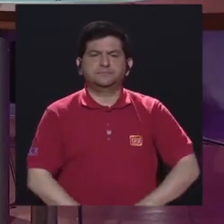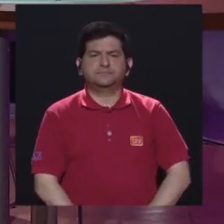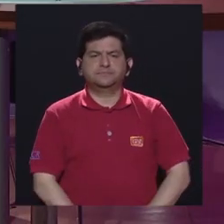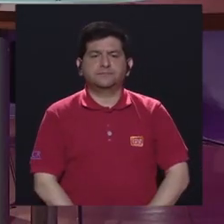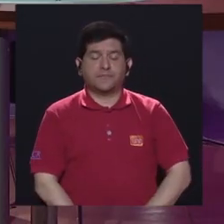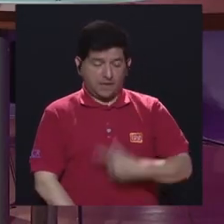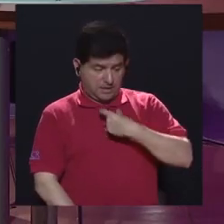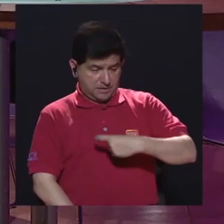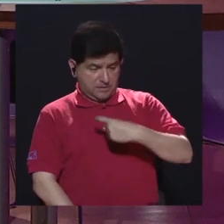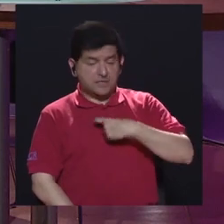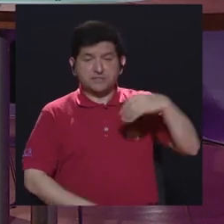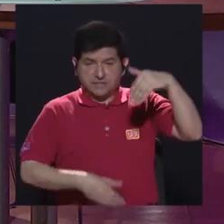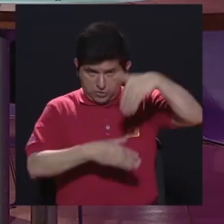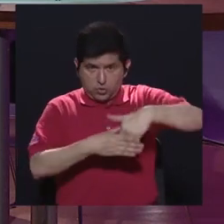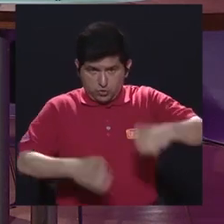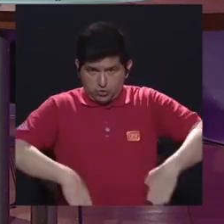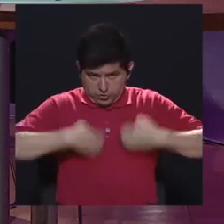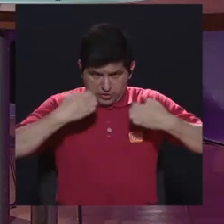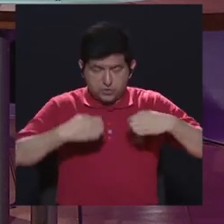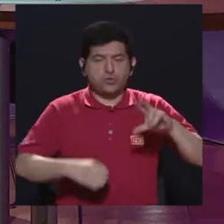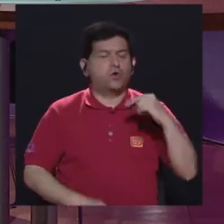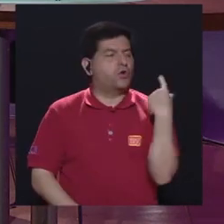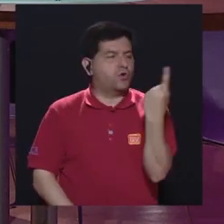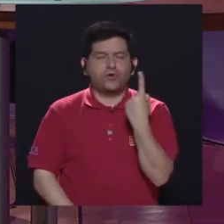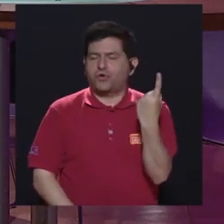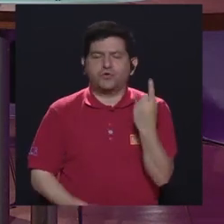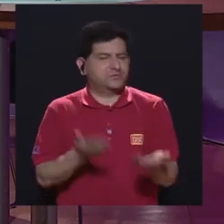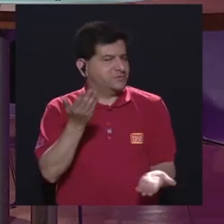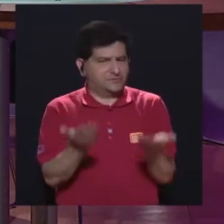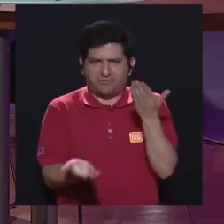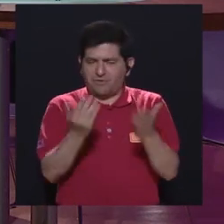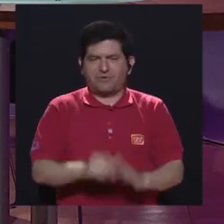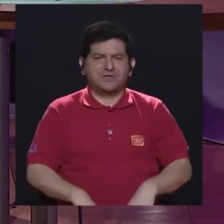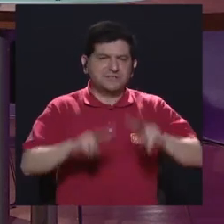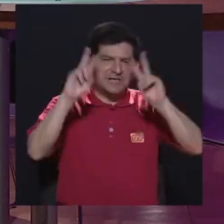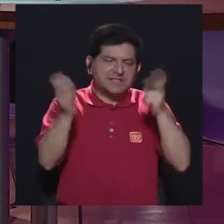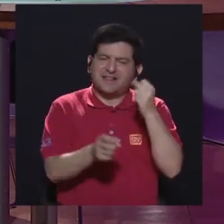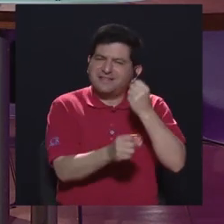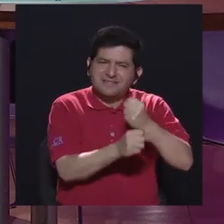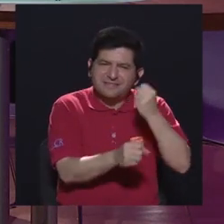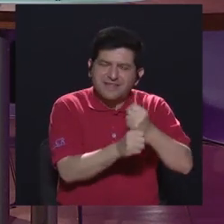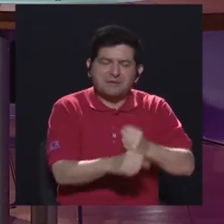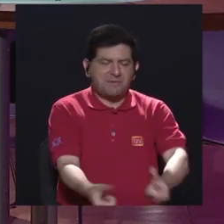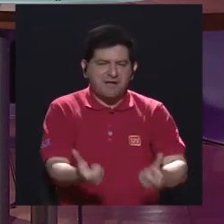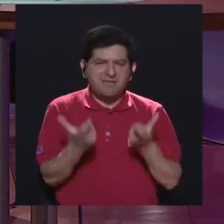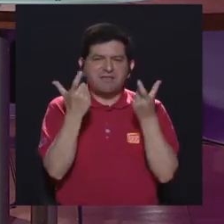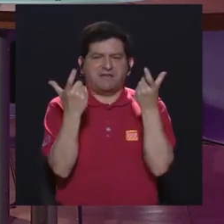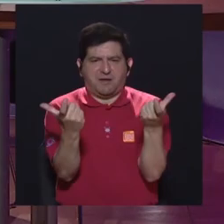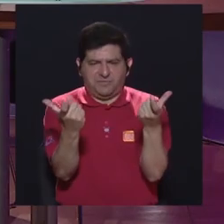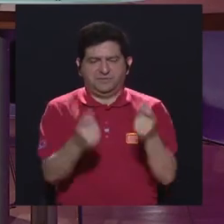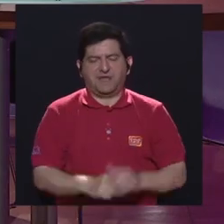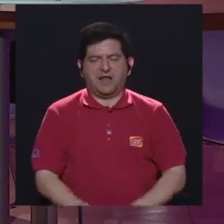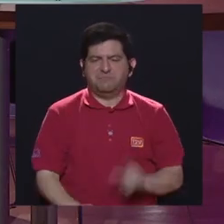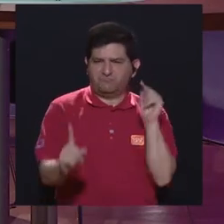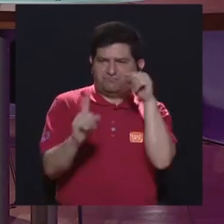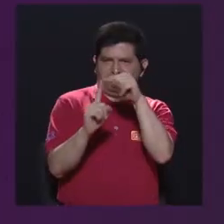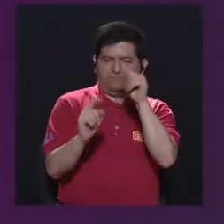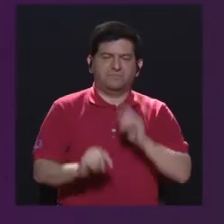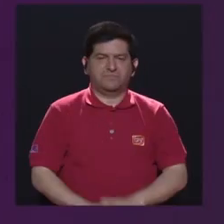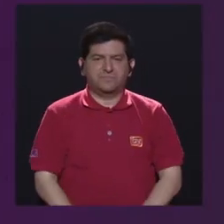Hay un deseo de por medio y no solo existe como el tema del trabajo y el capital como fondo. Y desde